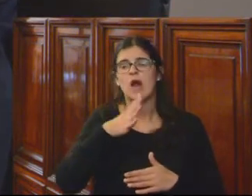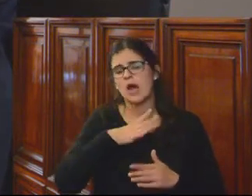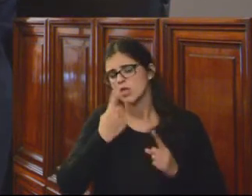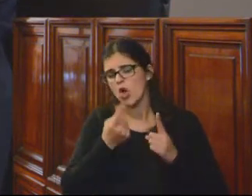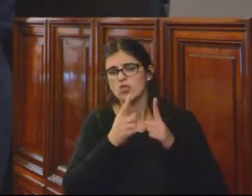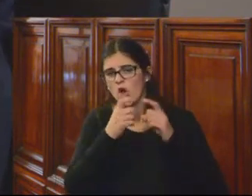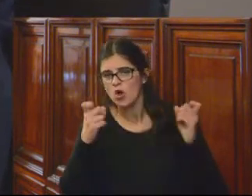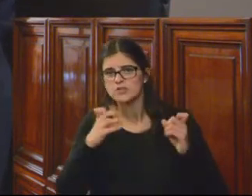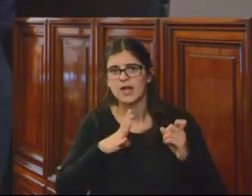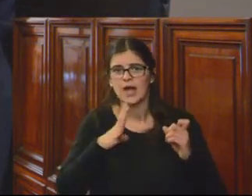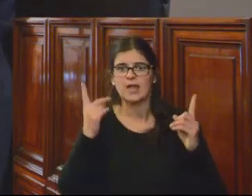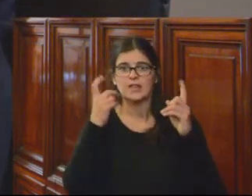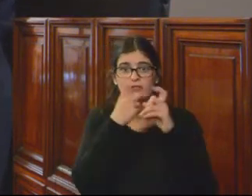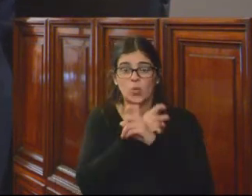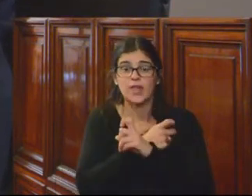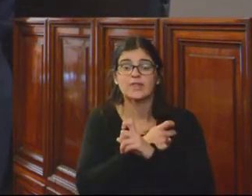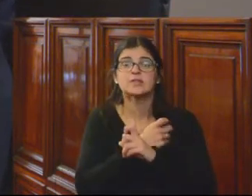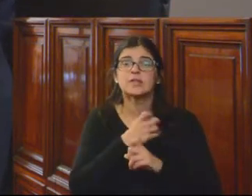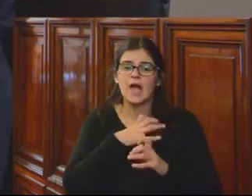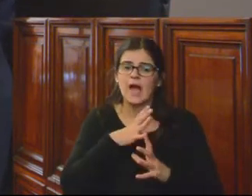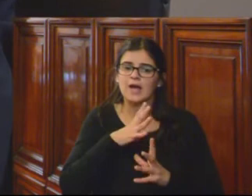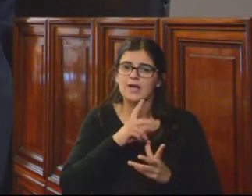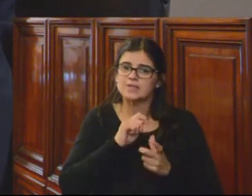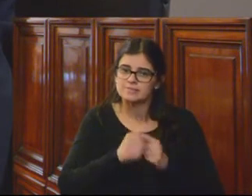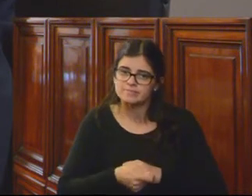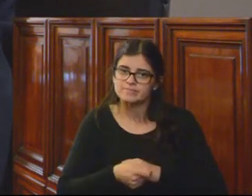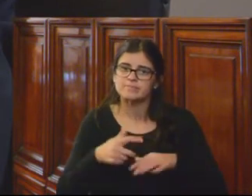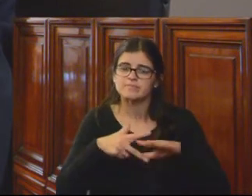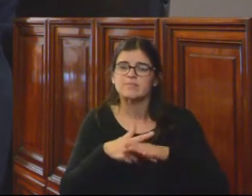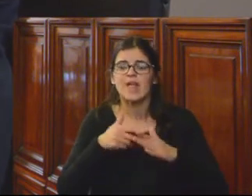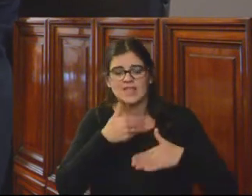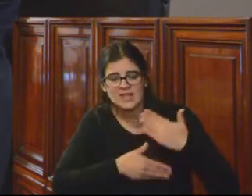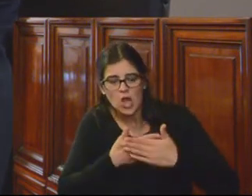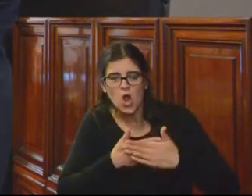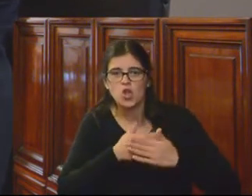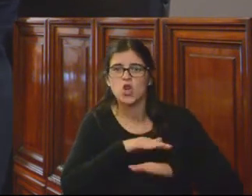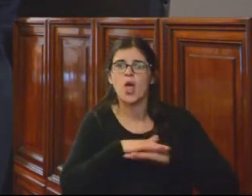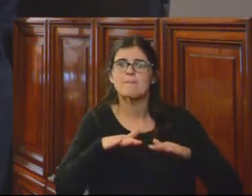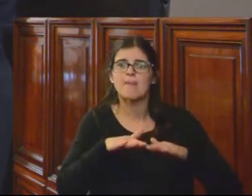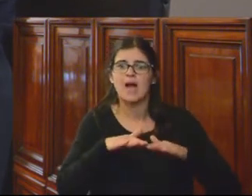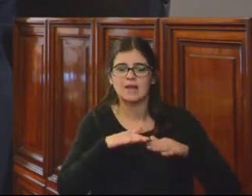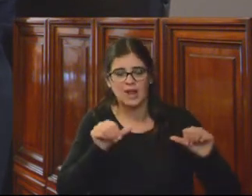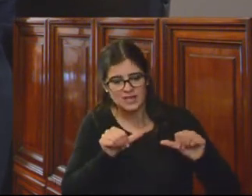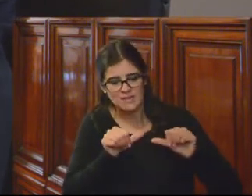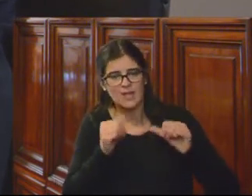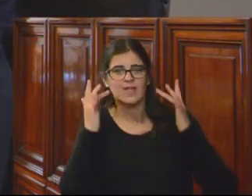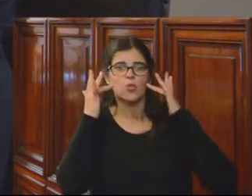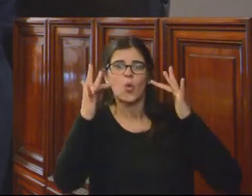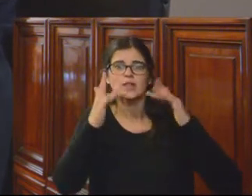de dificultades ha afectado el normal desarrollo de la actividad